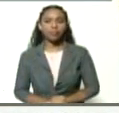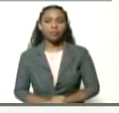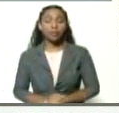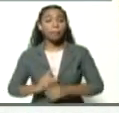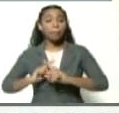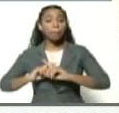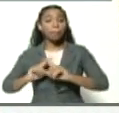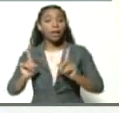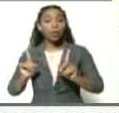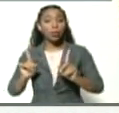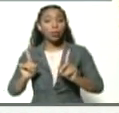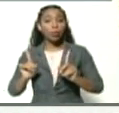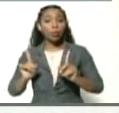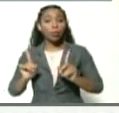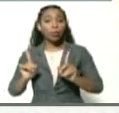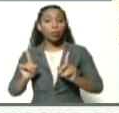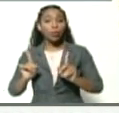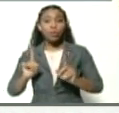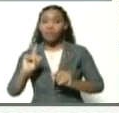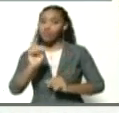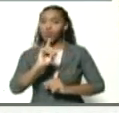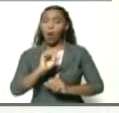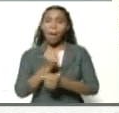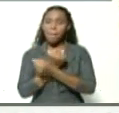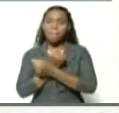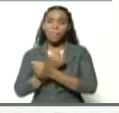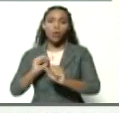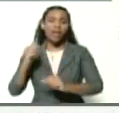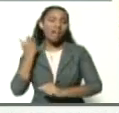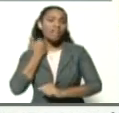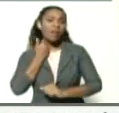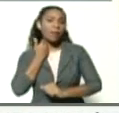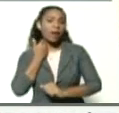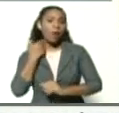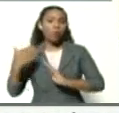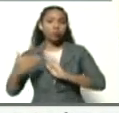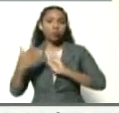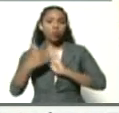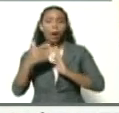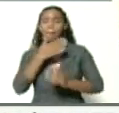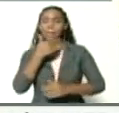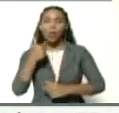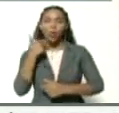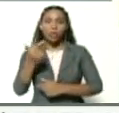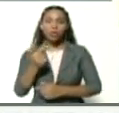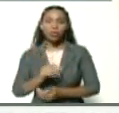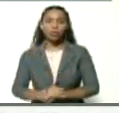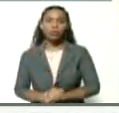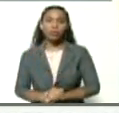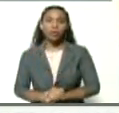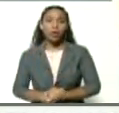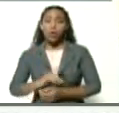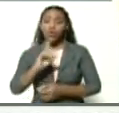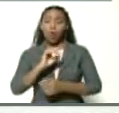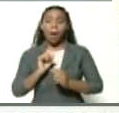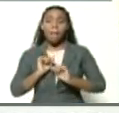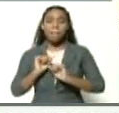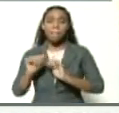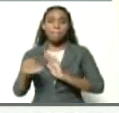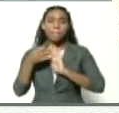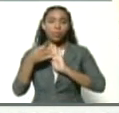Pero no impiden que te enfermes o que te contagies, mejor dicho. No impiden que